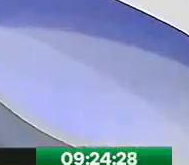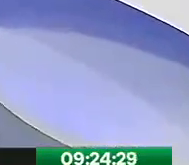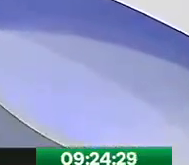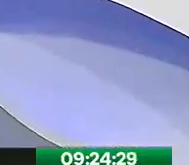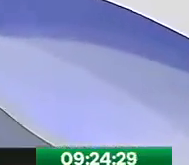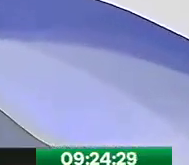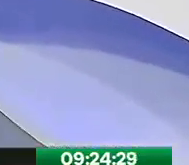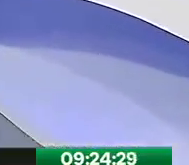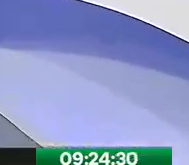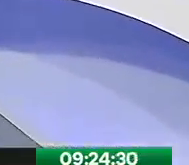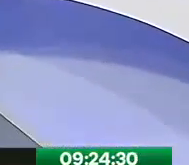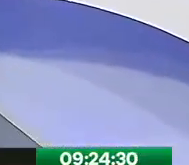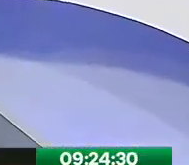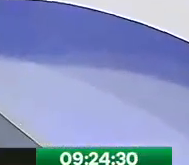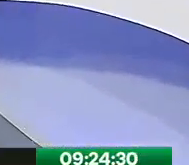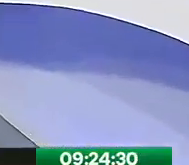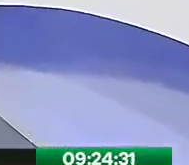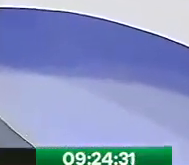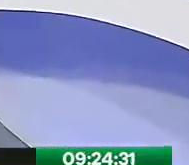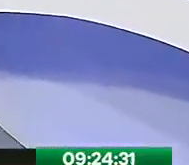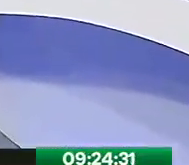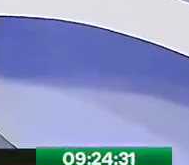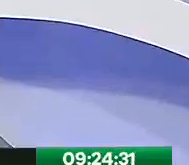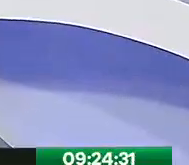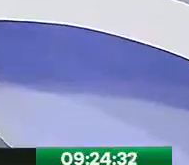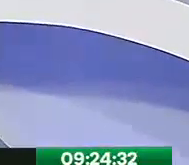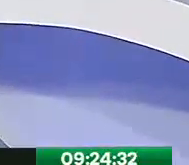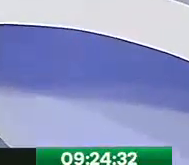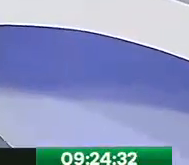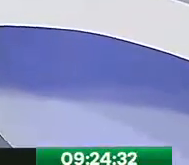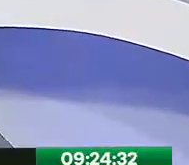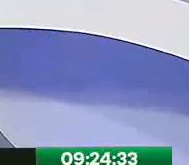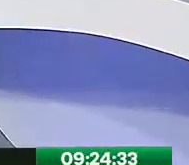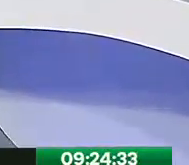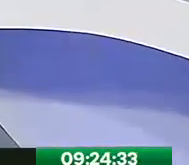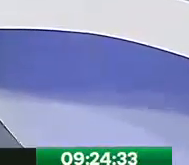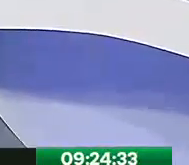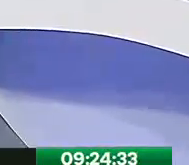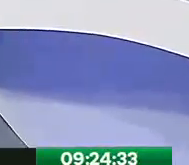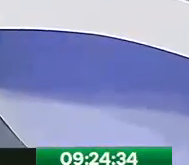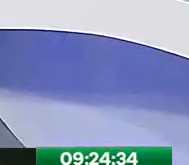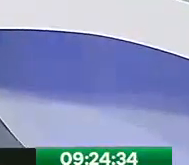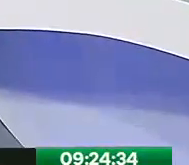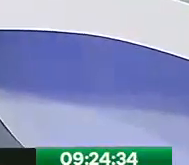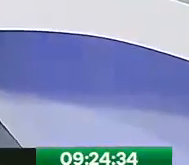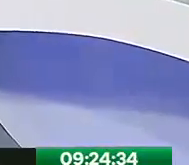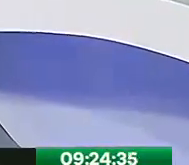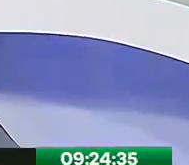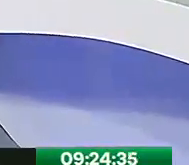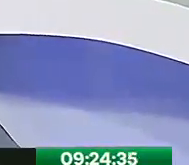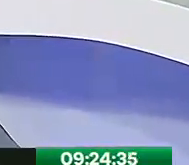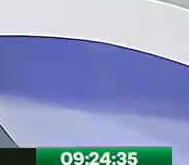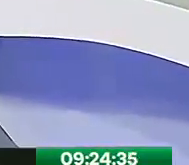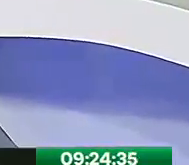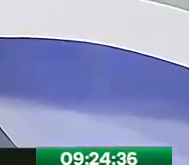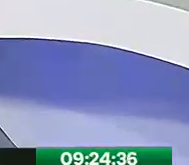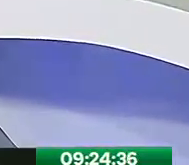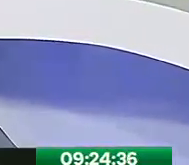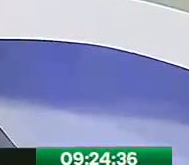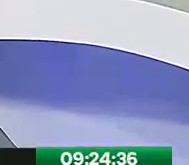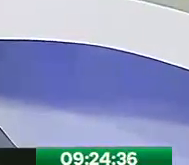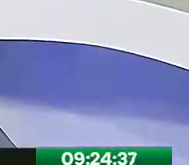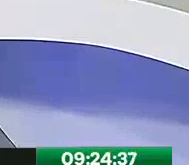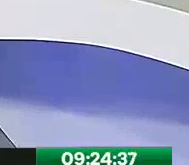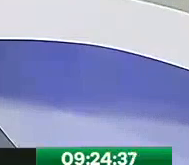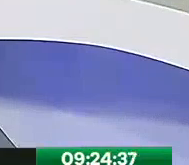tomar un taxi amarillo aquí en la ciudad de Guayaquil. Afirman que 3 sujetos les arrebataron sus pertenencias